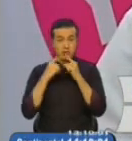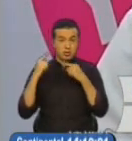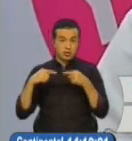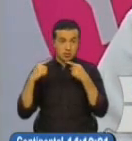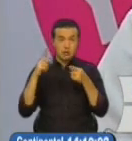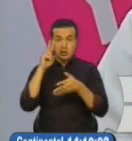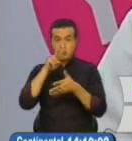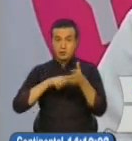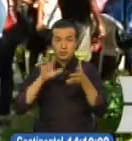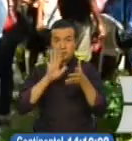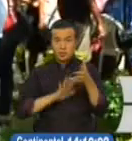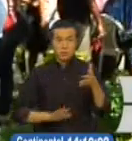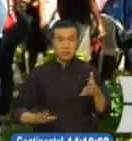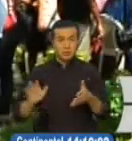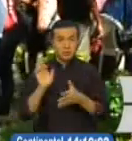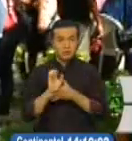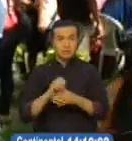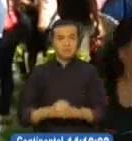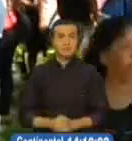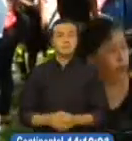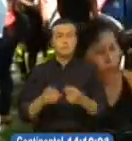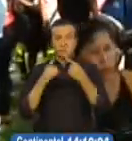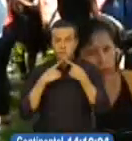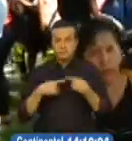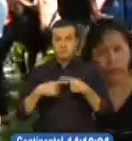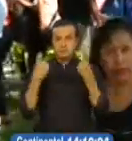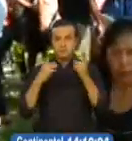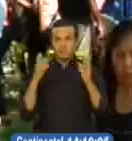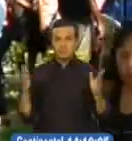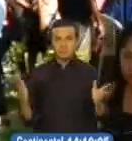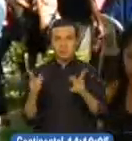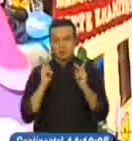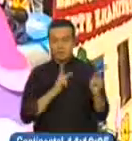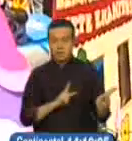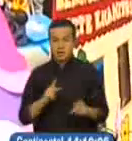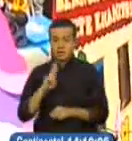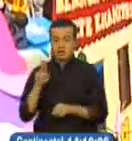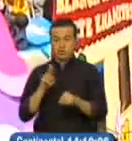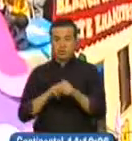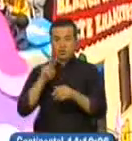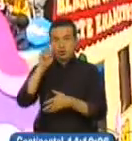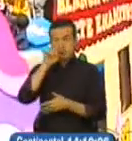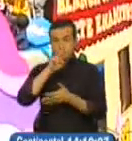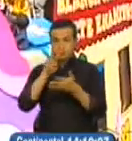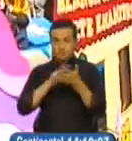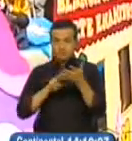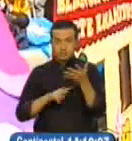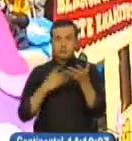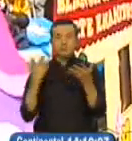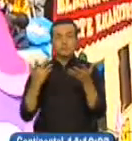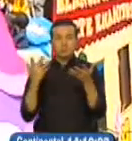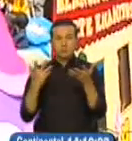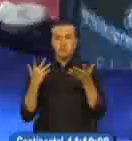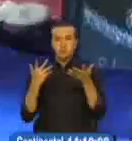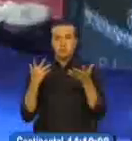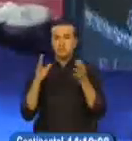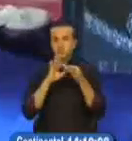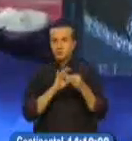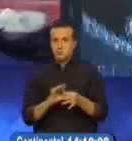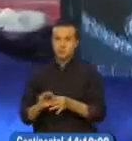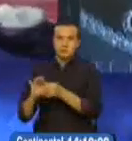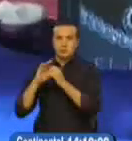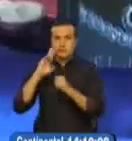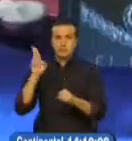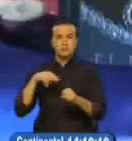la lectura en nuestro país. Se ha indicado que para promover el Plan Nacional de Lectura se conformará una red nacional